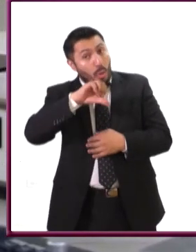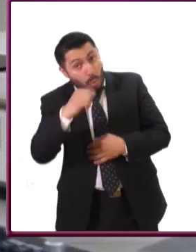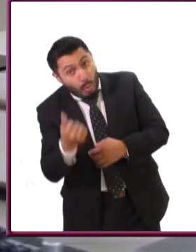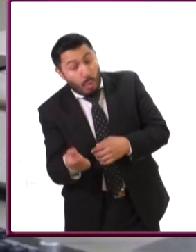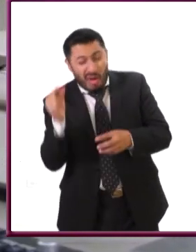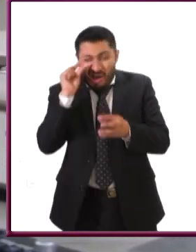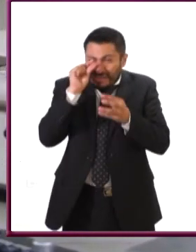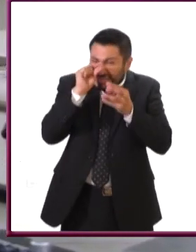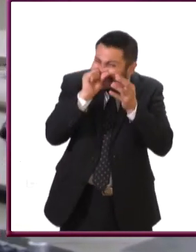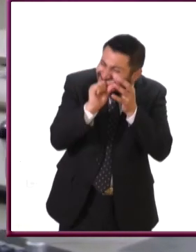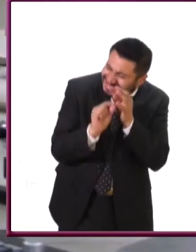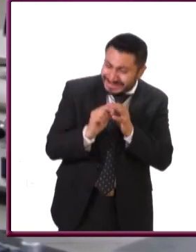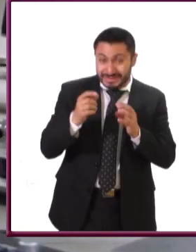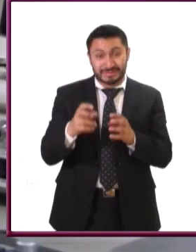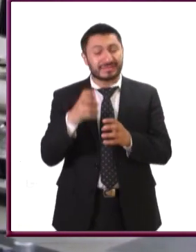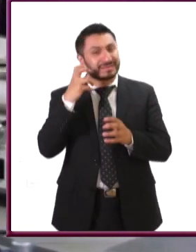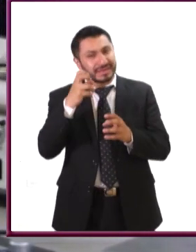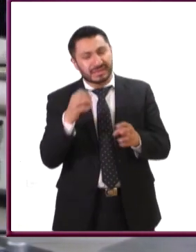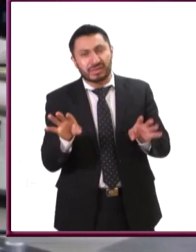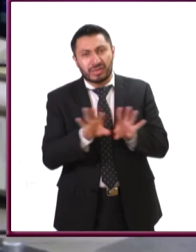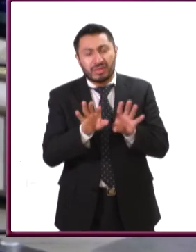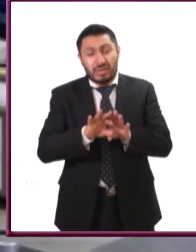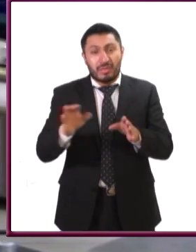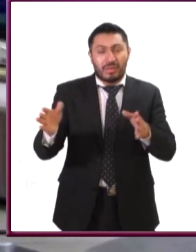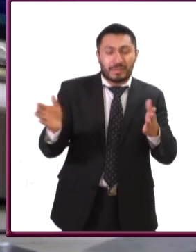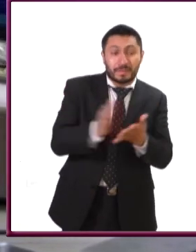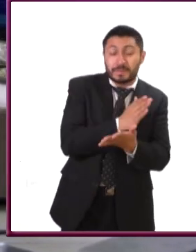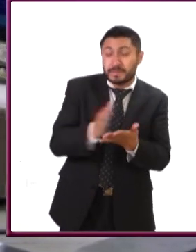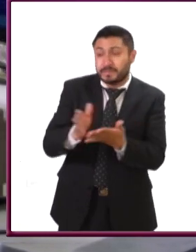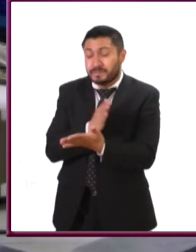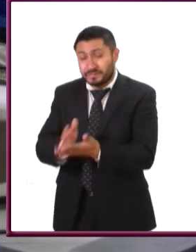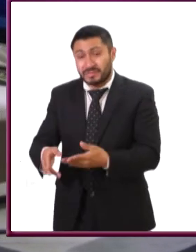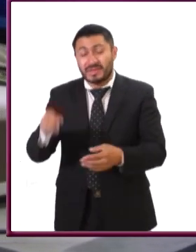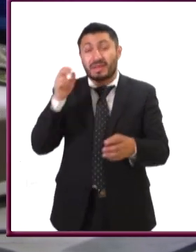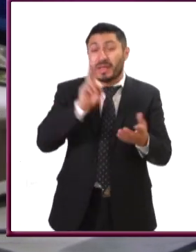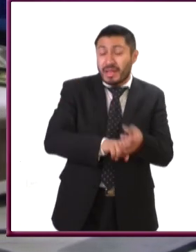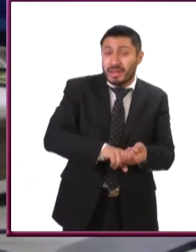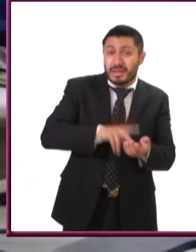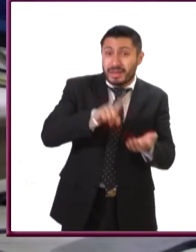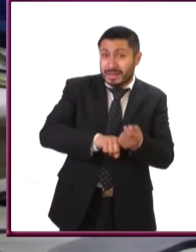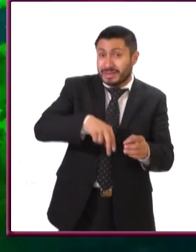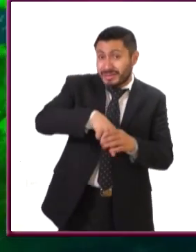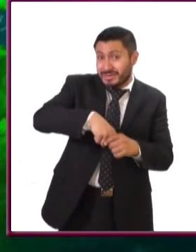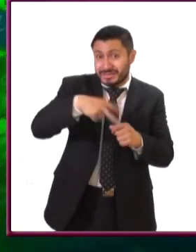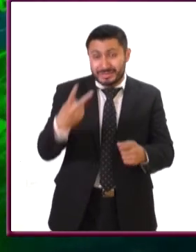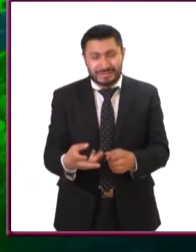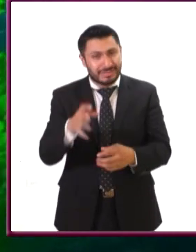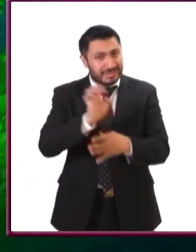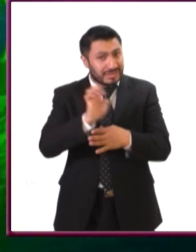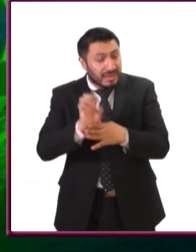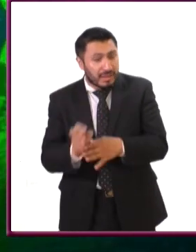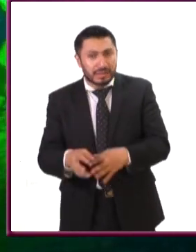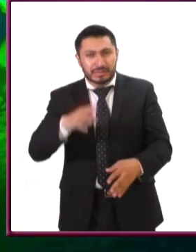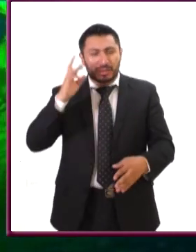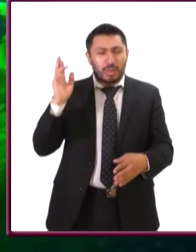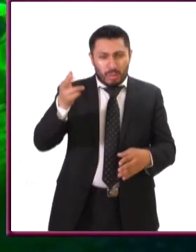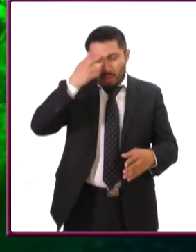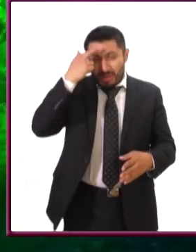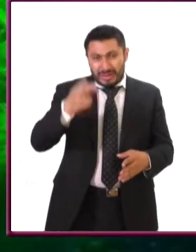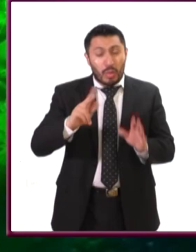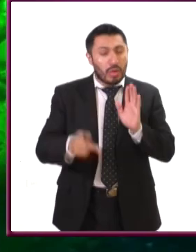están compuestas de otras partículas, y que lo que separa a una partícula de otra es el vacío. Así